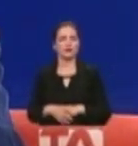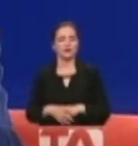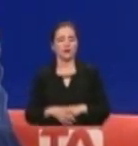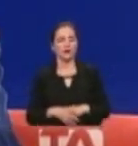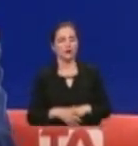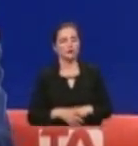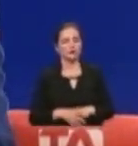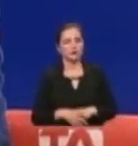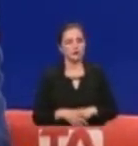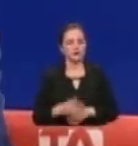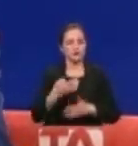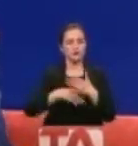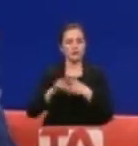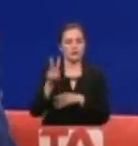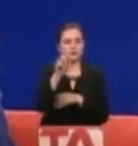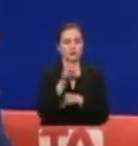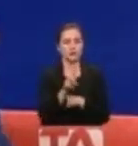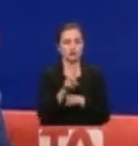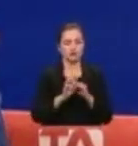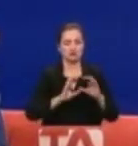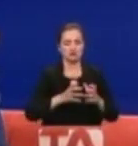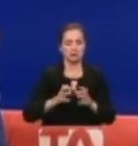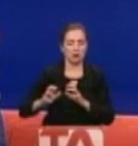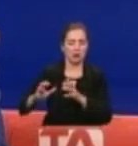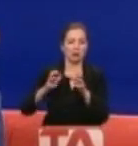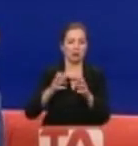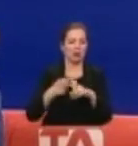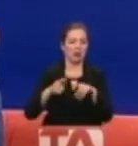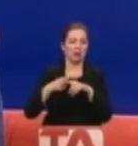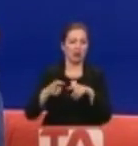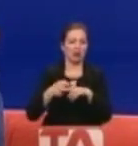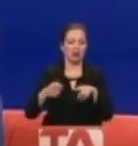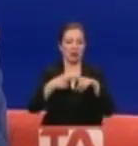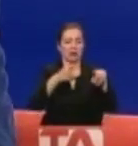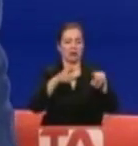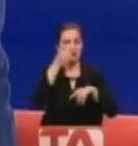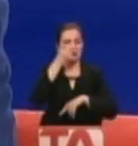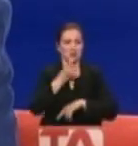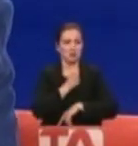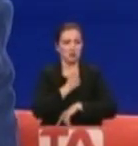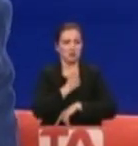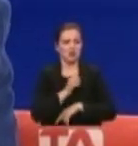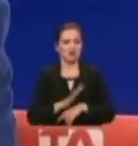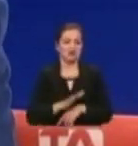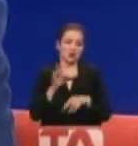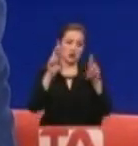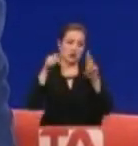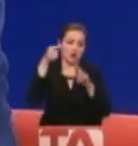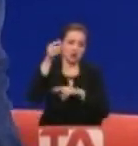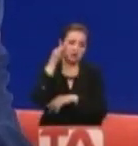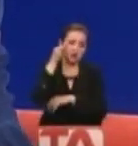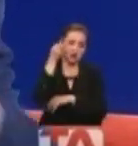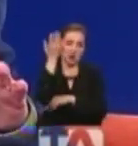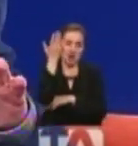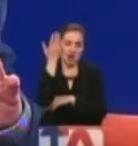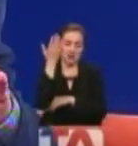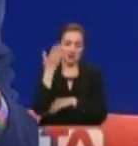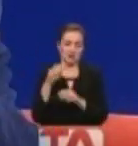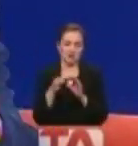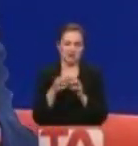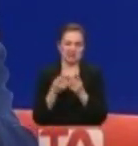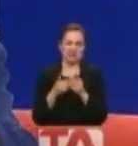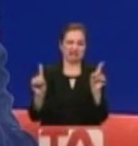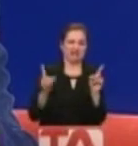Tenemos prácticamente 21 bloques porque cada uno funciona por su cuenta. Exacto. Yo espero que eso no vaya a ocurrir en el futuro y que puedan sostenerse